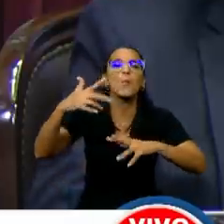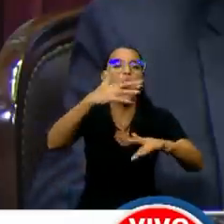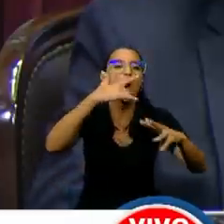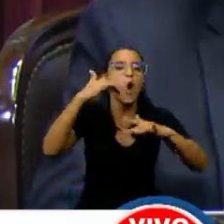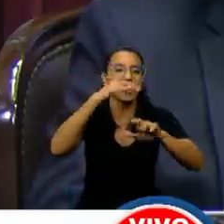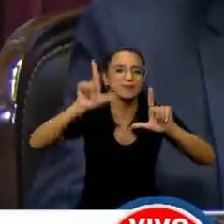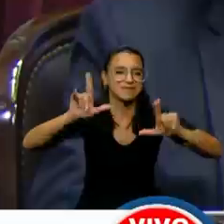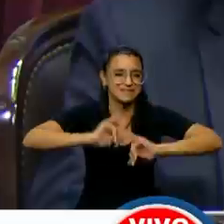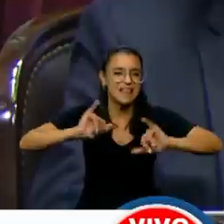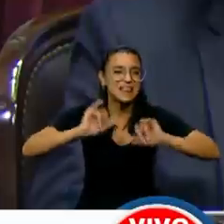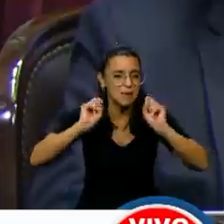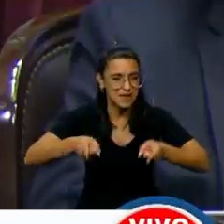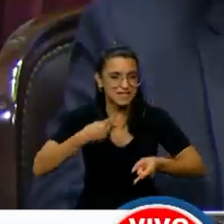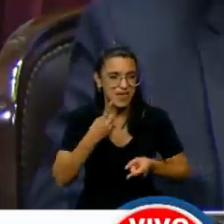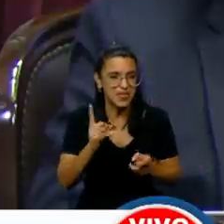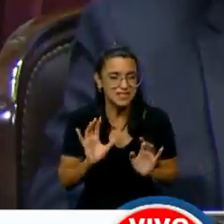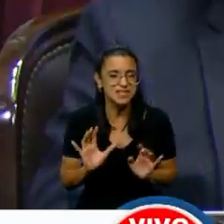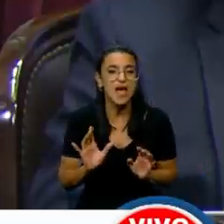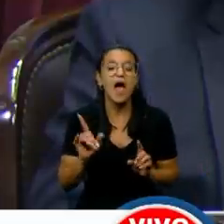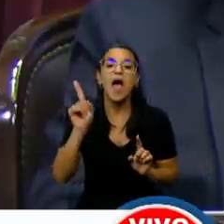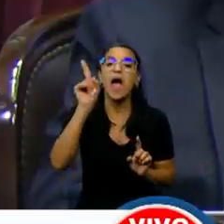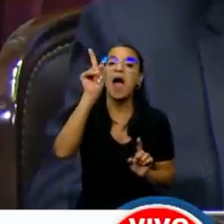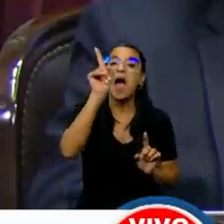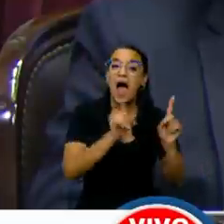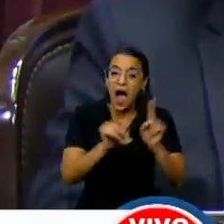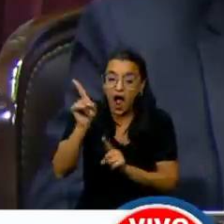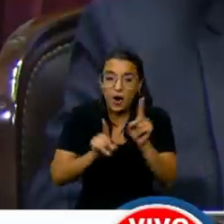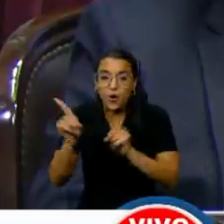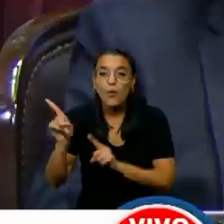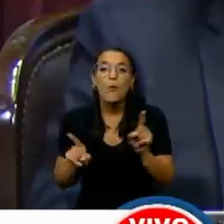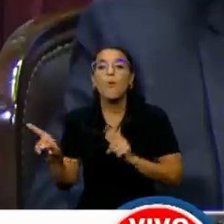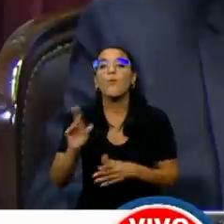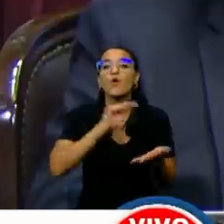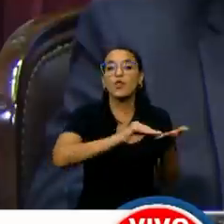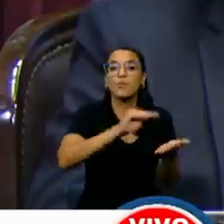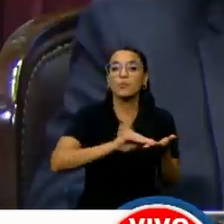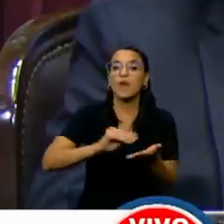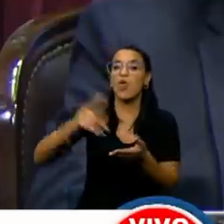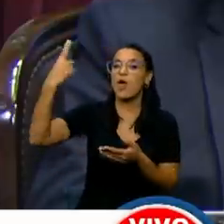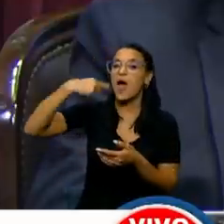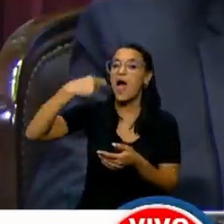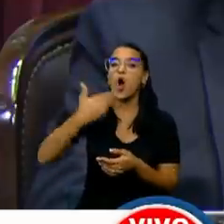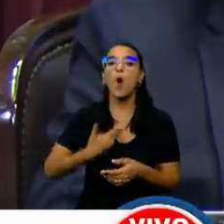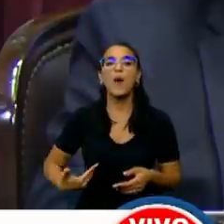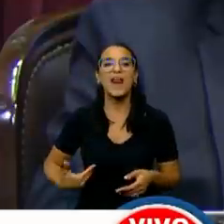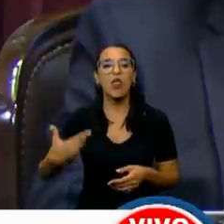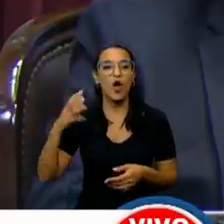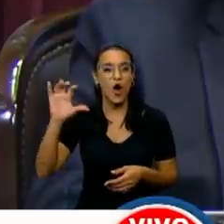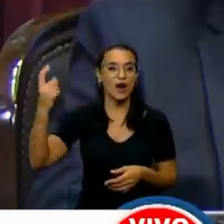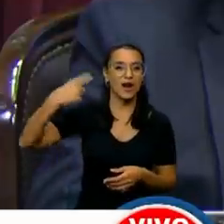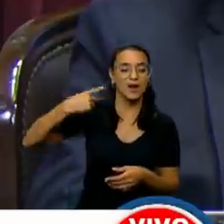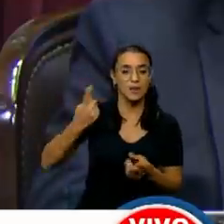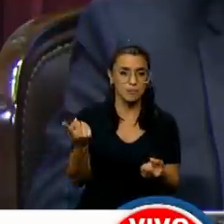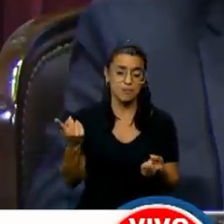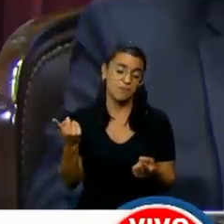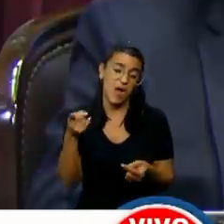los medios se dice que algunos legisladores están obedeciendo al gobernador el gobernador es un hombre que